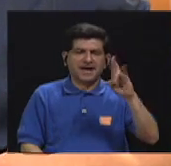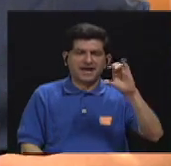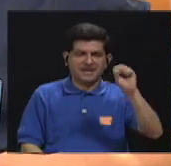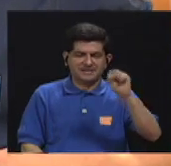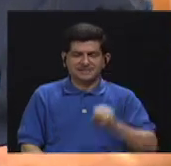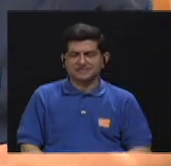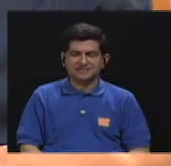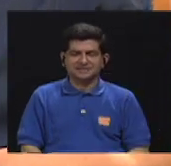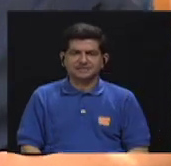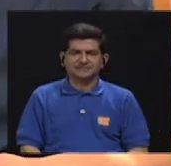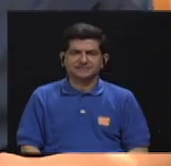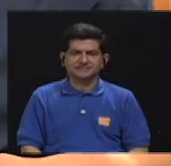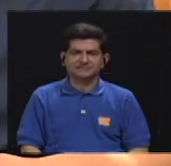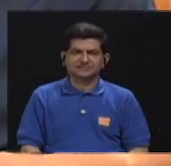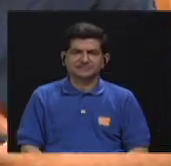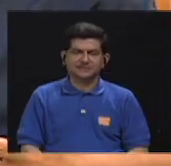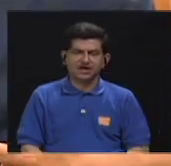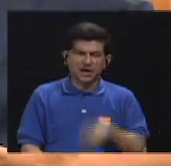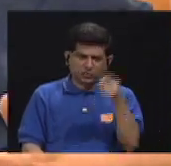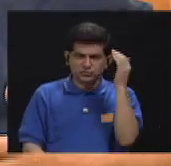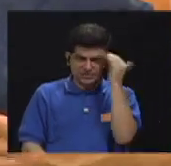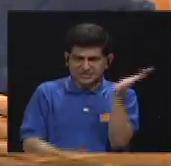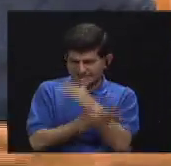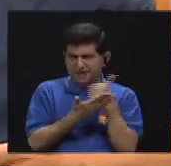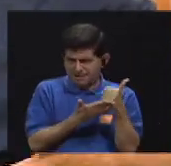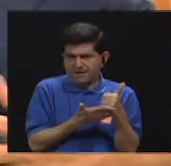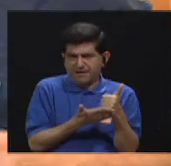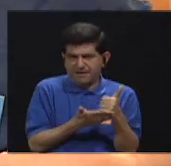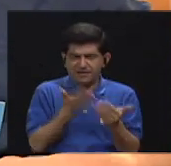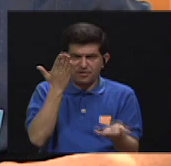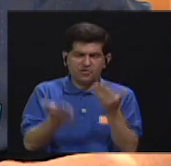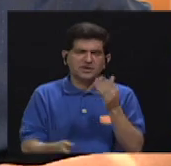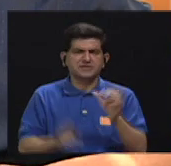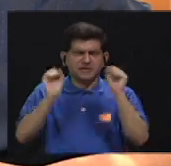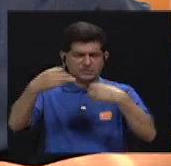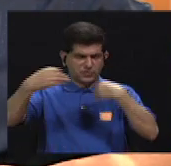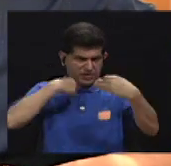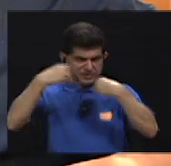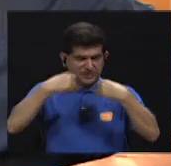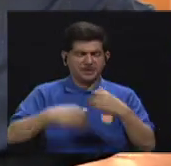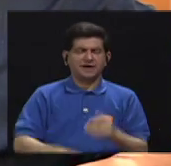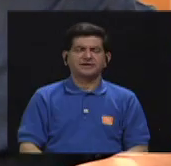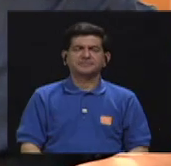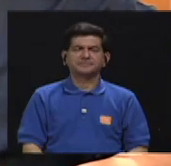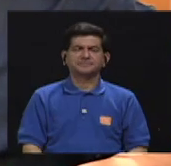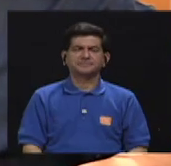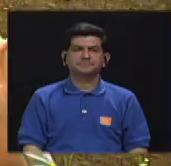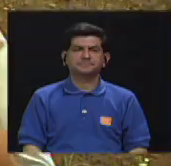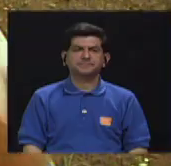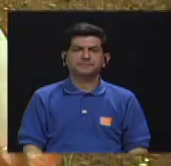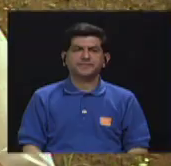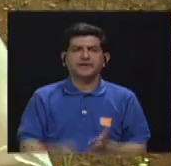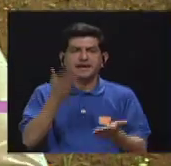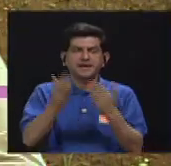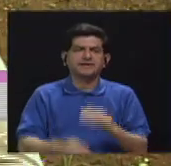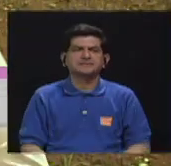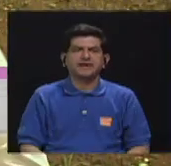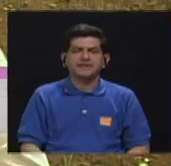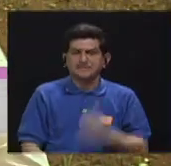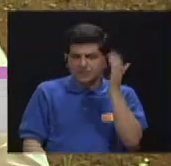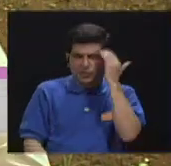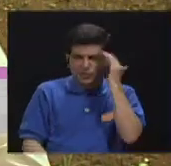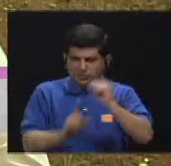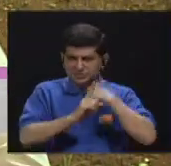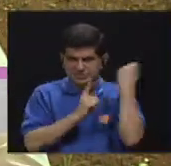de caries, ¿verdad? ¿Usted conoce algo? Tal vez si nos podría dar referencia. Bueno, para hacer un poco el bagaje del